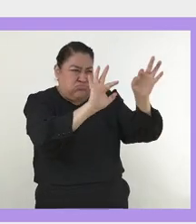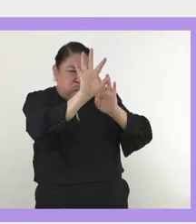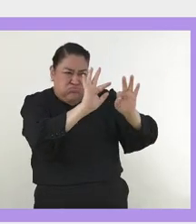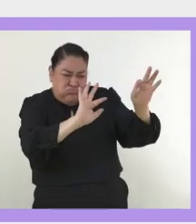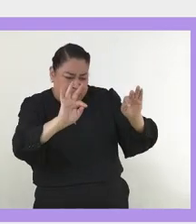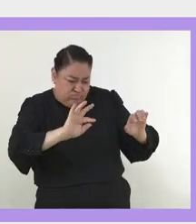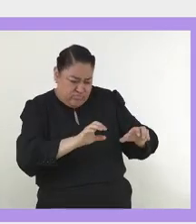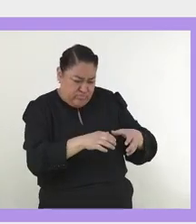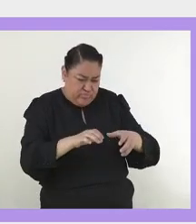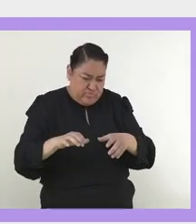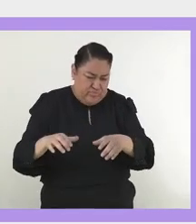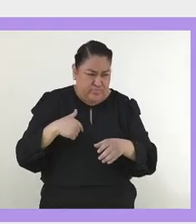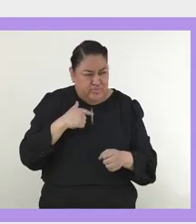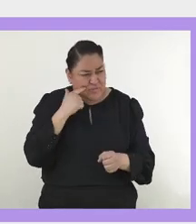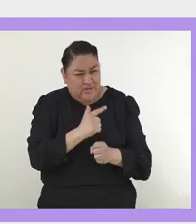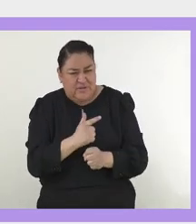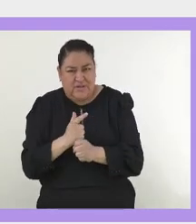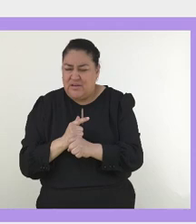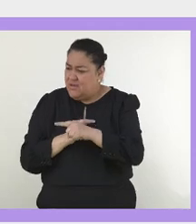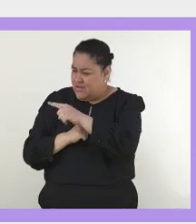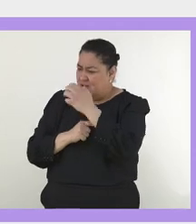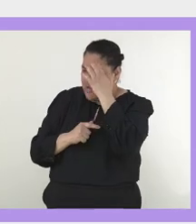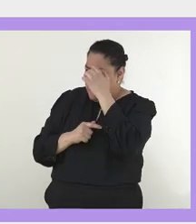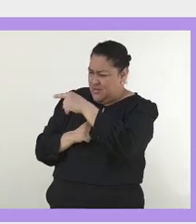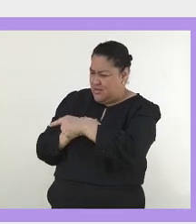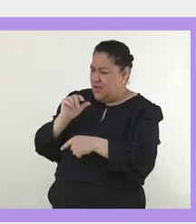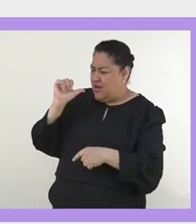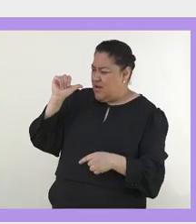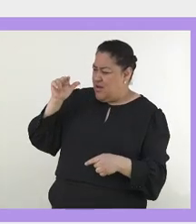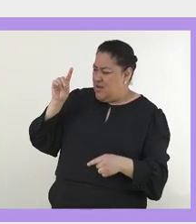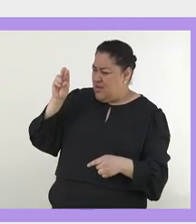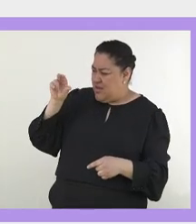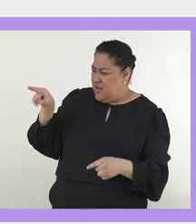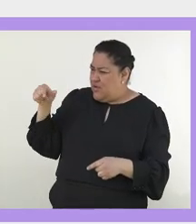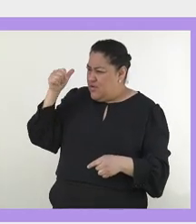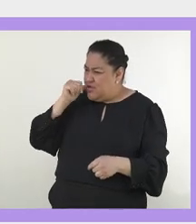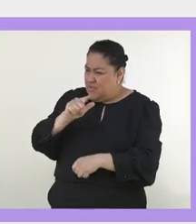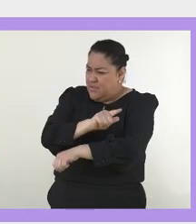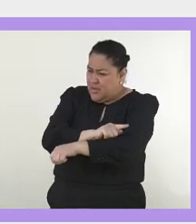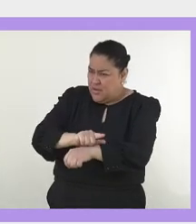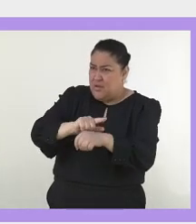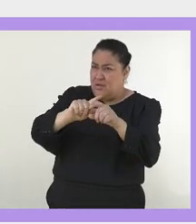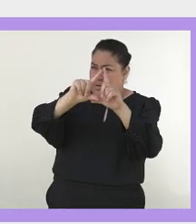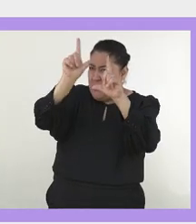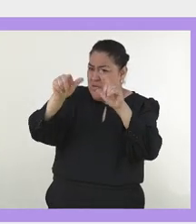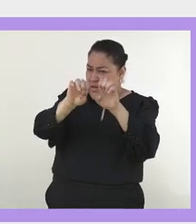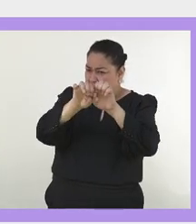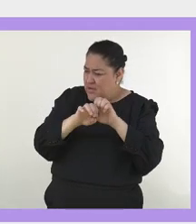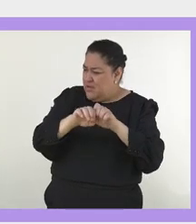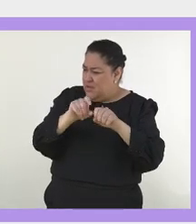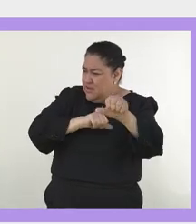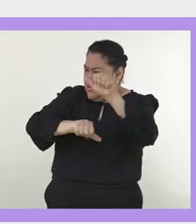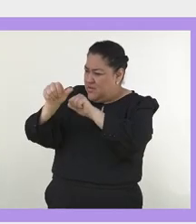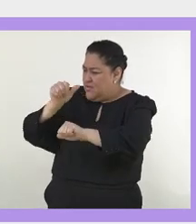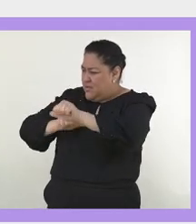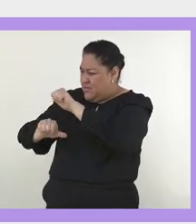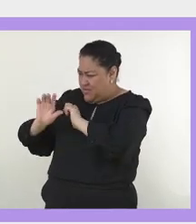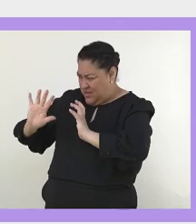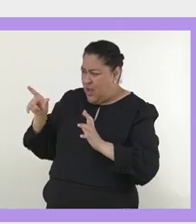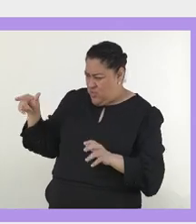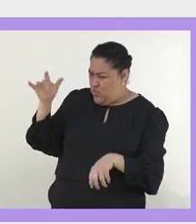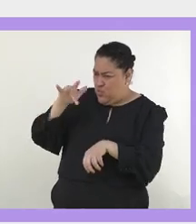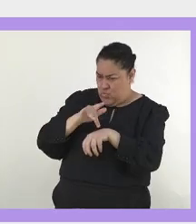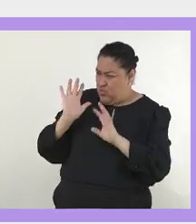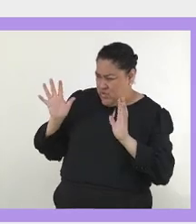juegan digo Andrés una de ellas creo que Andrea tú eres de las que más ha jugado en todas las ligas del país canchas canchitas